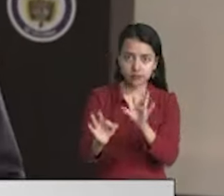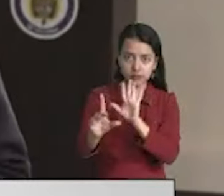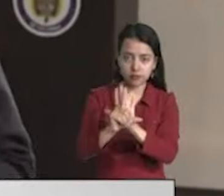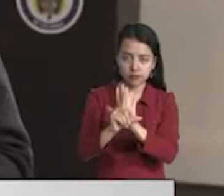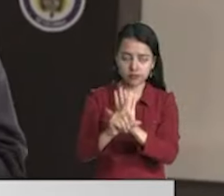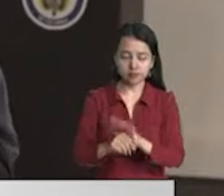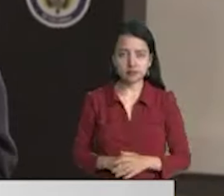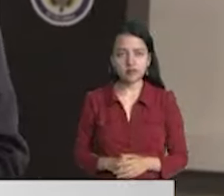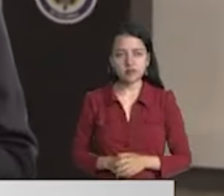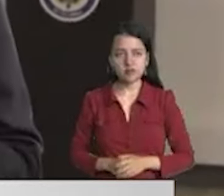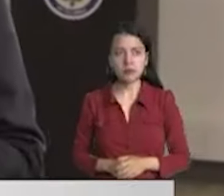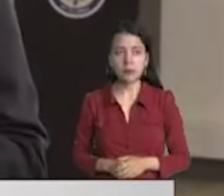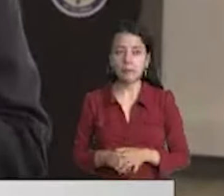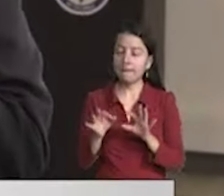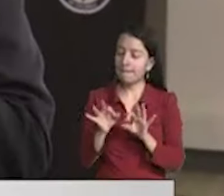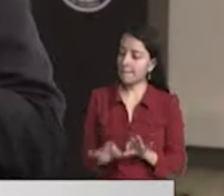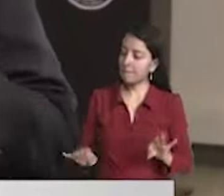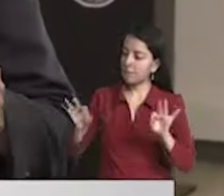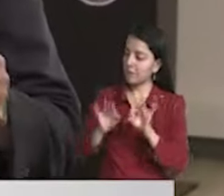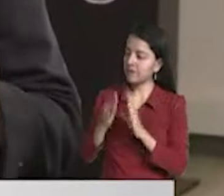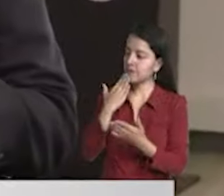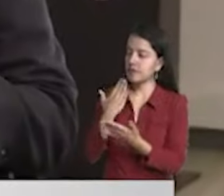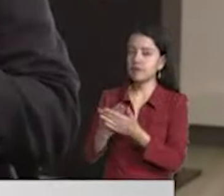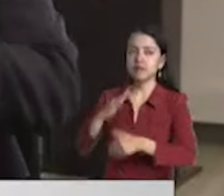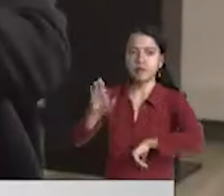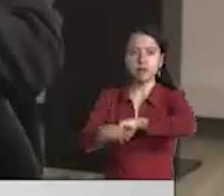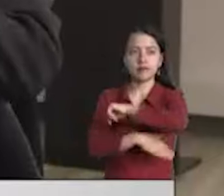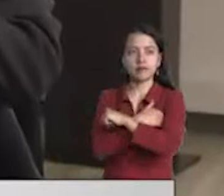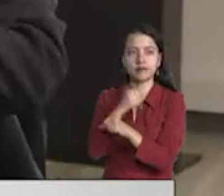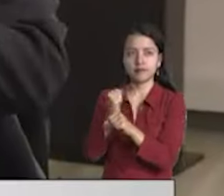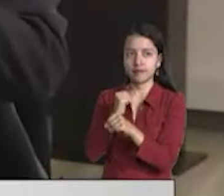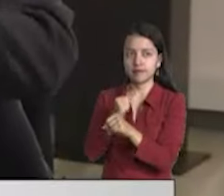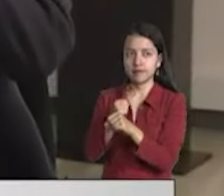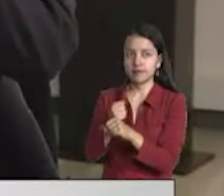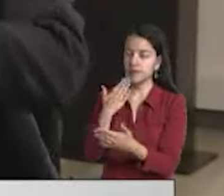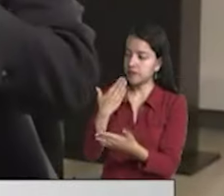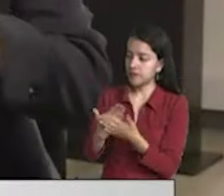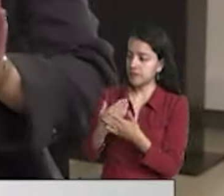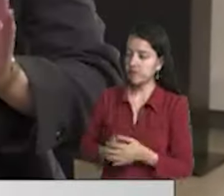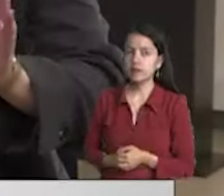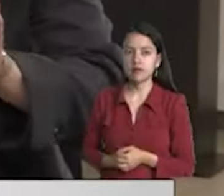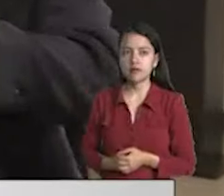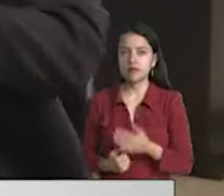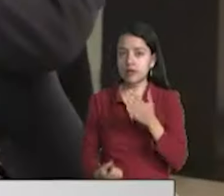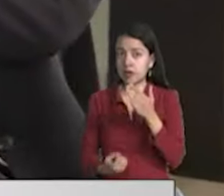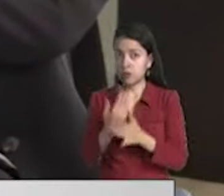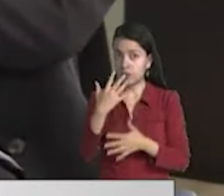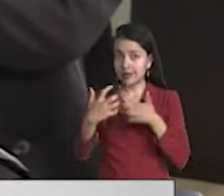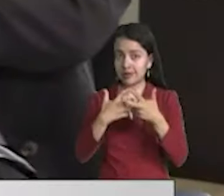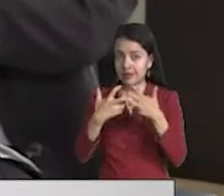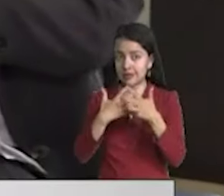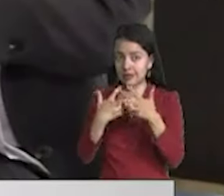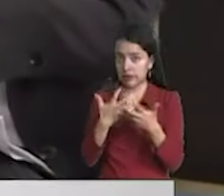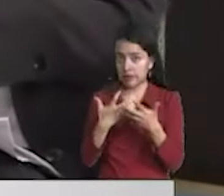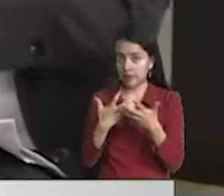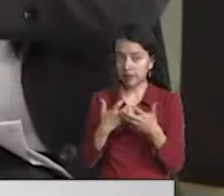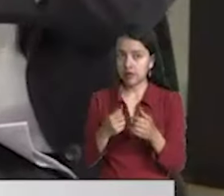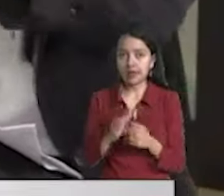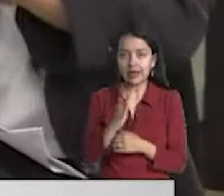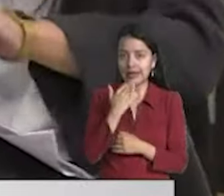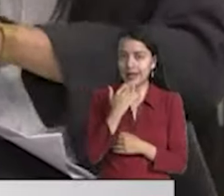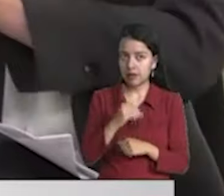la República. Lo más importante, ministra, muchas gracias y bienvenida, es lo que será el nuevo sistema. Vamos a pasar de tener,